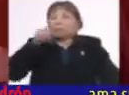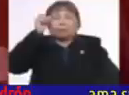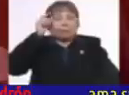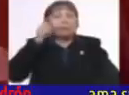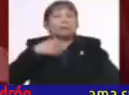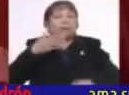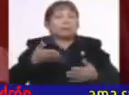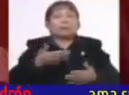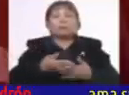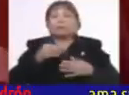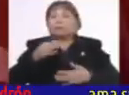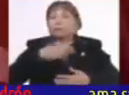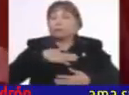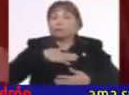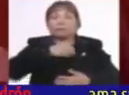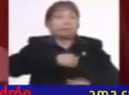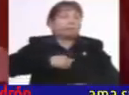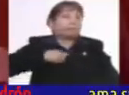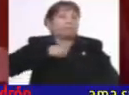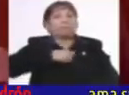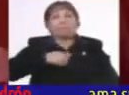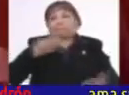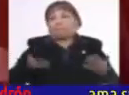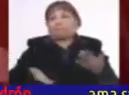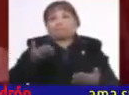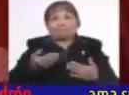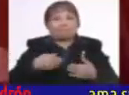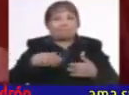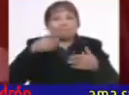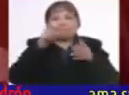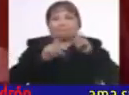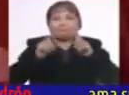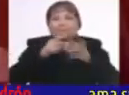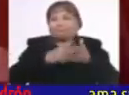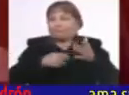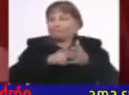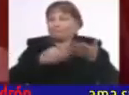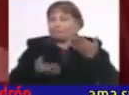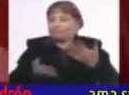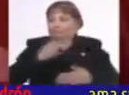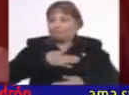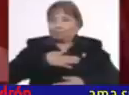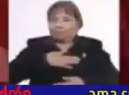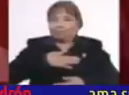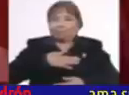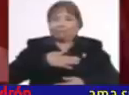sentido me apena que se pretende hacer un cuestionamiento de repente de